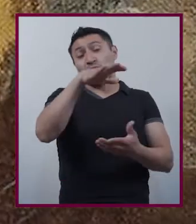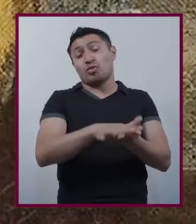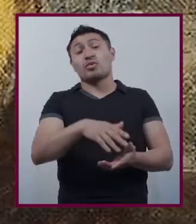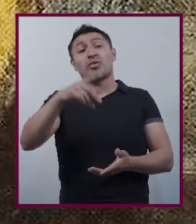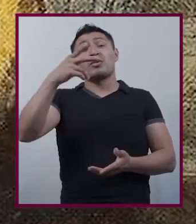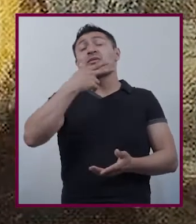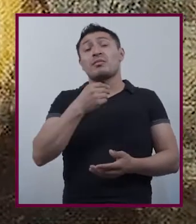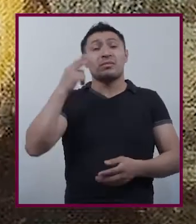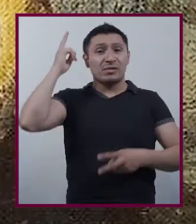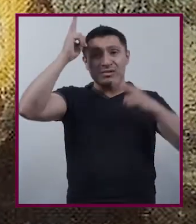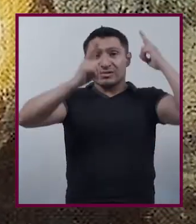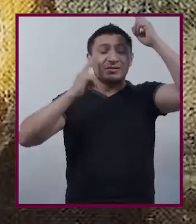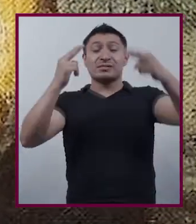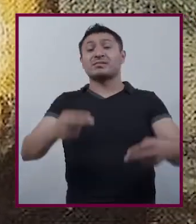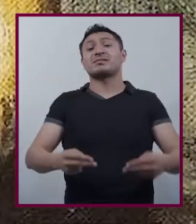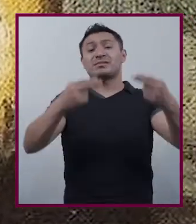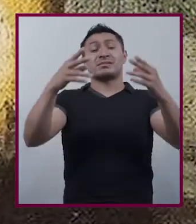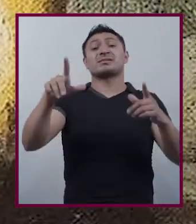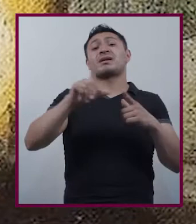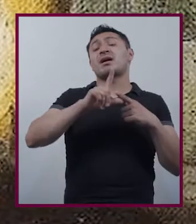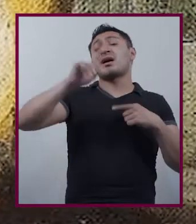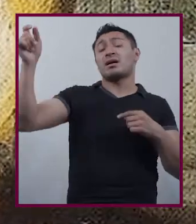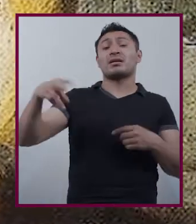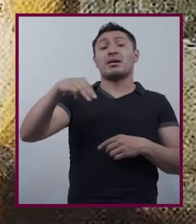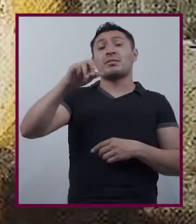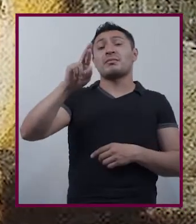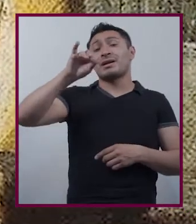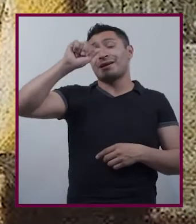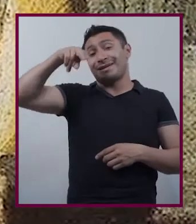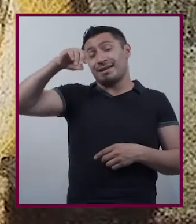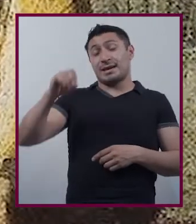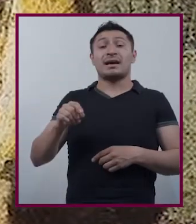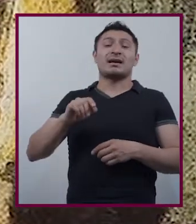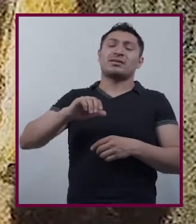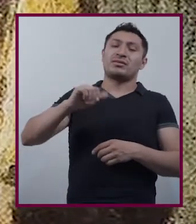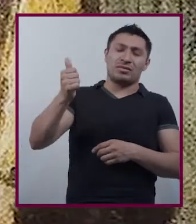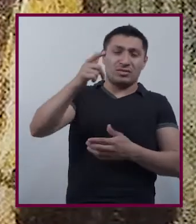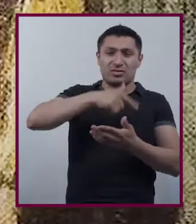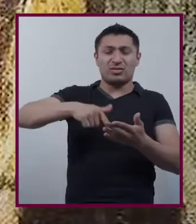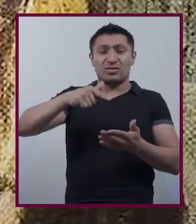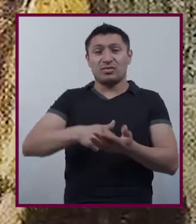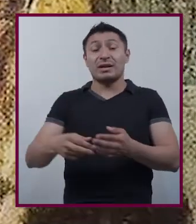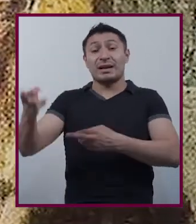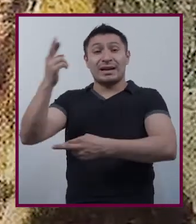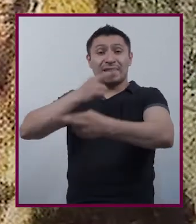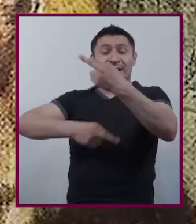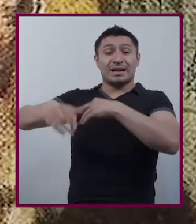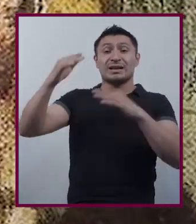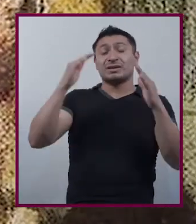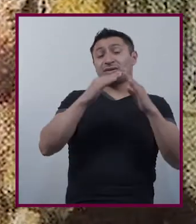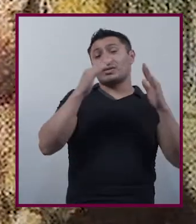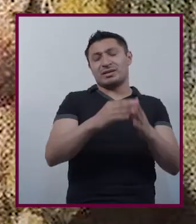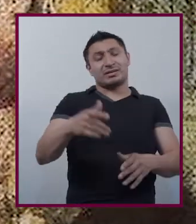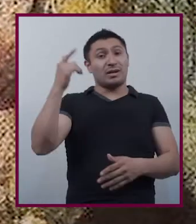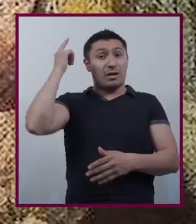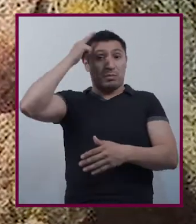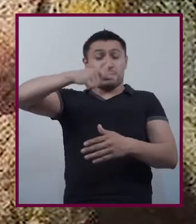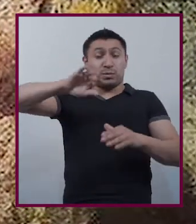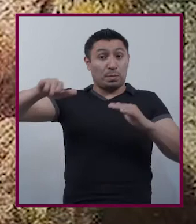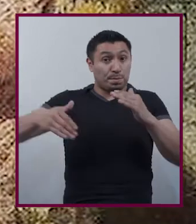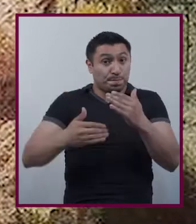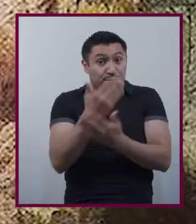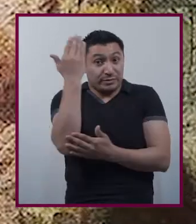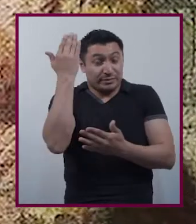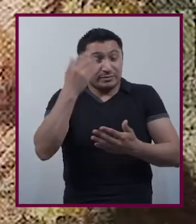encontraba de viaje de negocios, se fue con Mariano Beristain a San Agustín de las Cuevas y regresó a su casa ya muy entrada